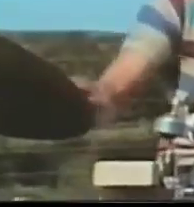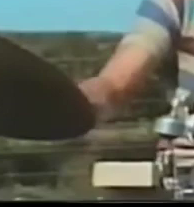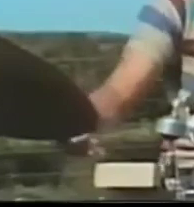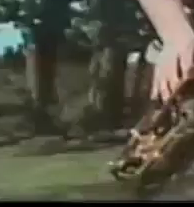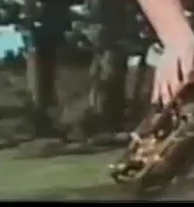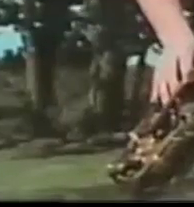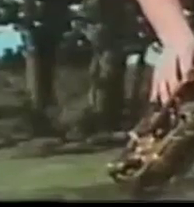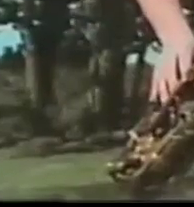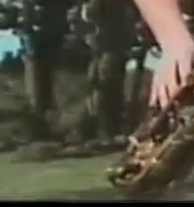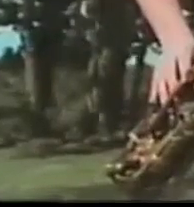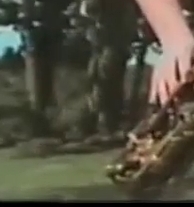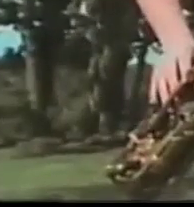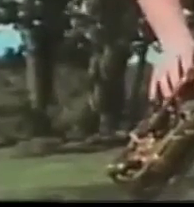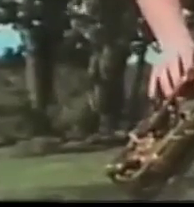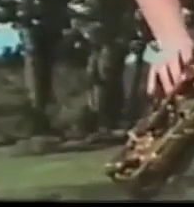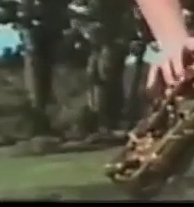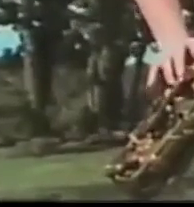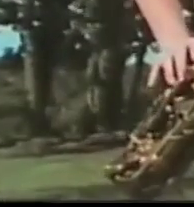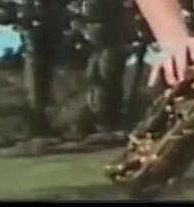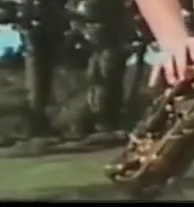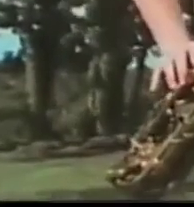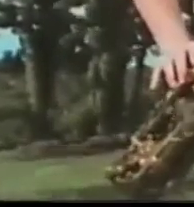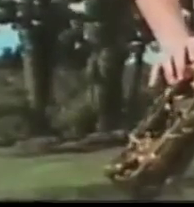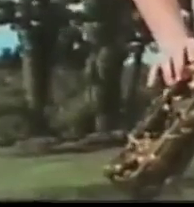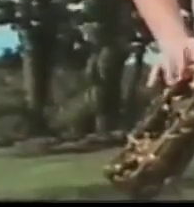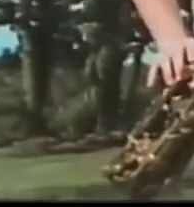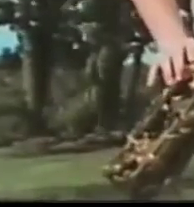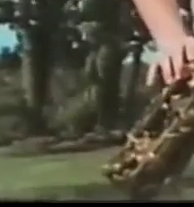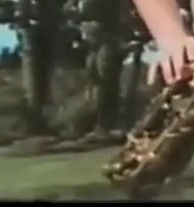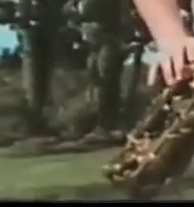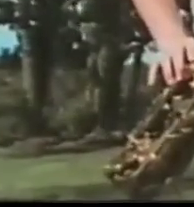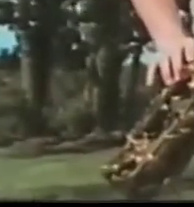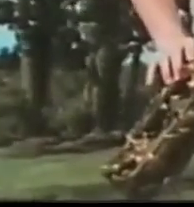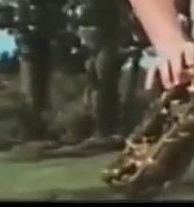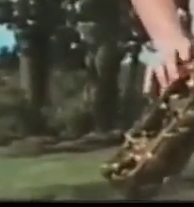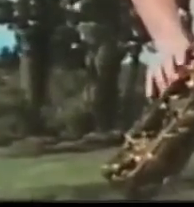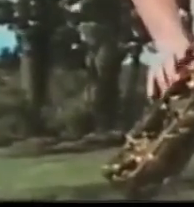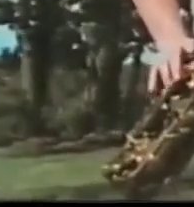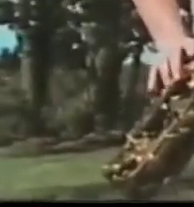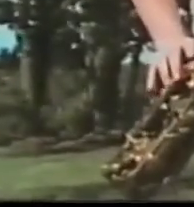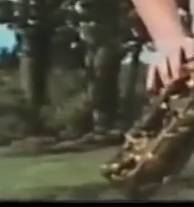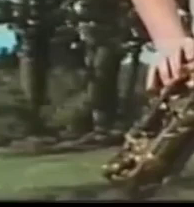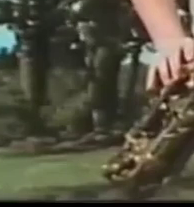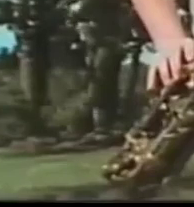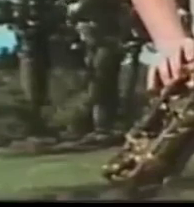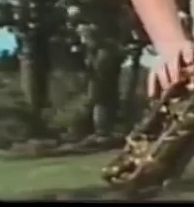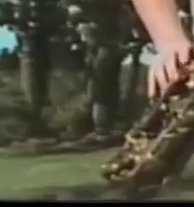Por ejemplo, algunos sonidos tienen un tono más agudo que otros.